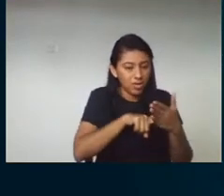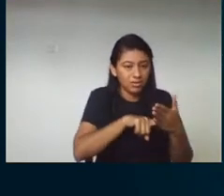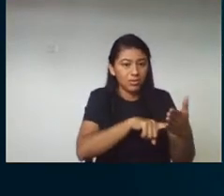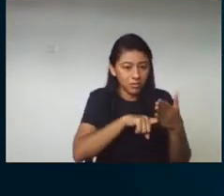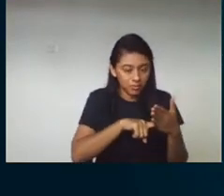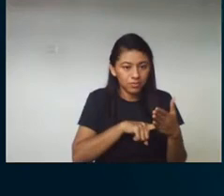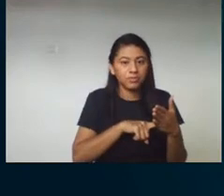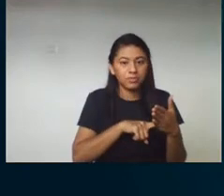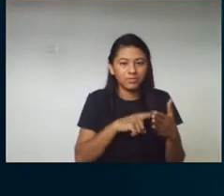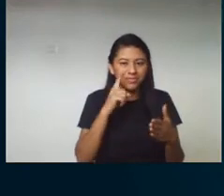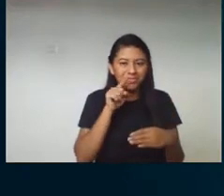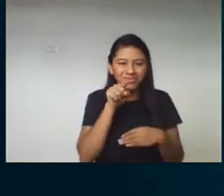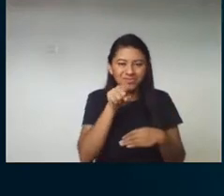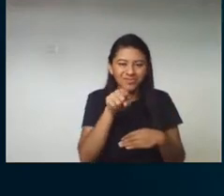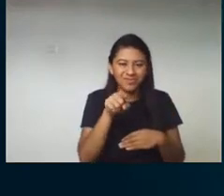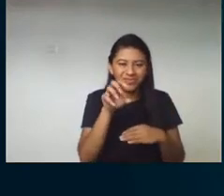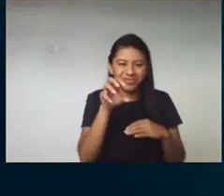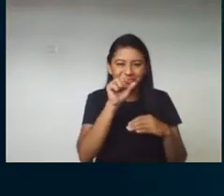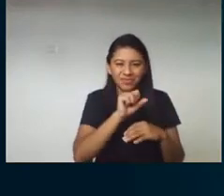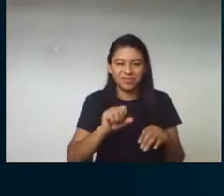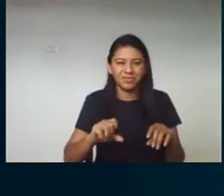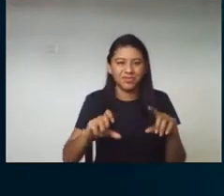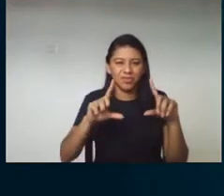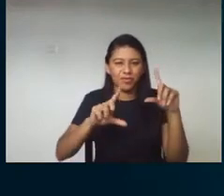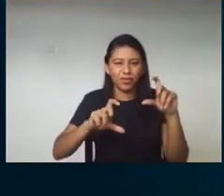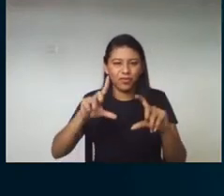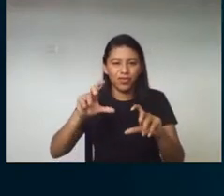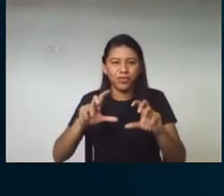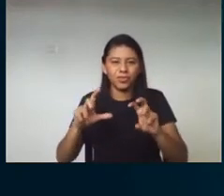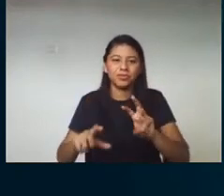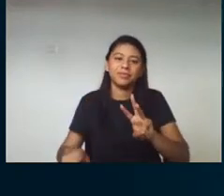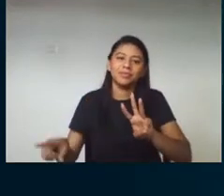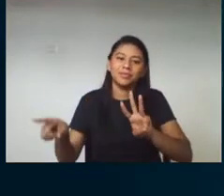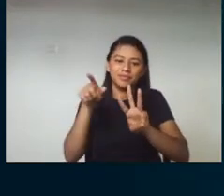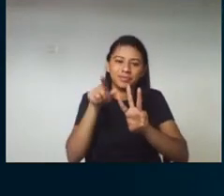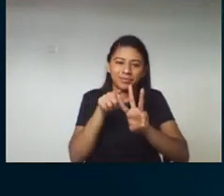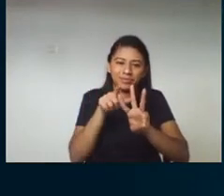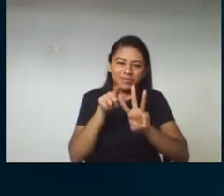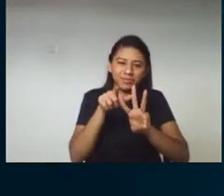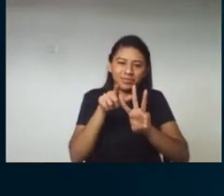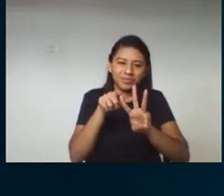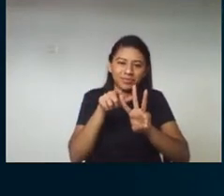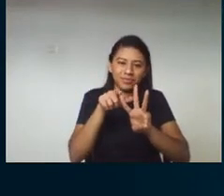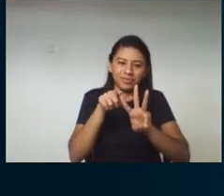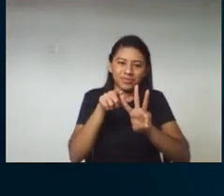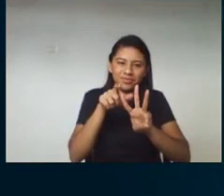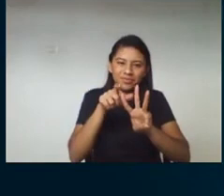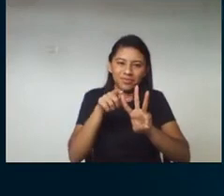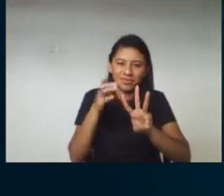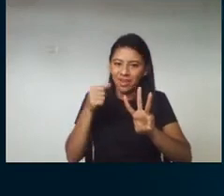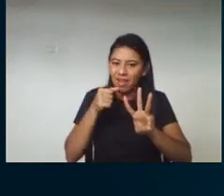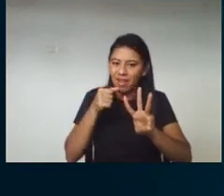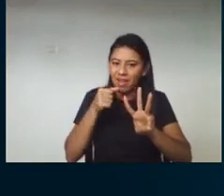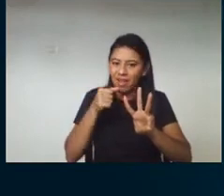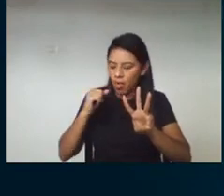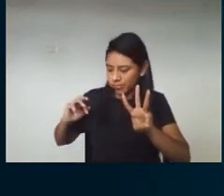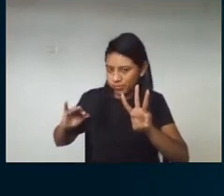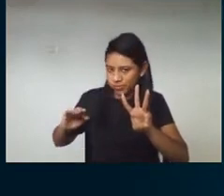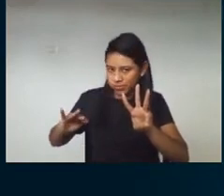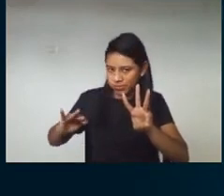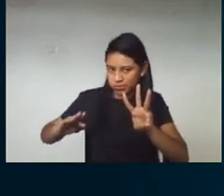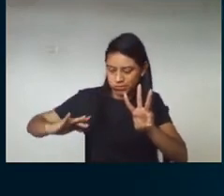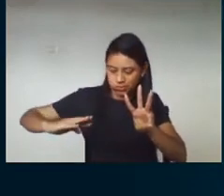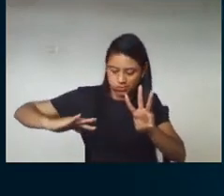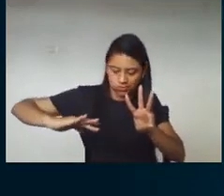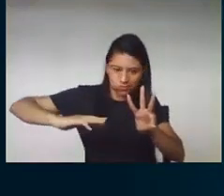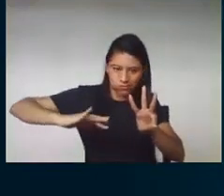ejemplo, ustedes ven aquí esta foto panorámica y pueden ver, por ejemplo, la formación de una crestica, de una ola de agua. Una ola